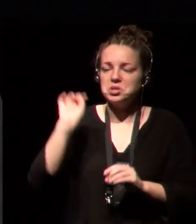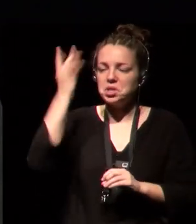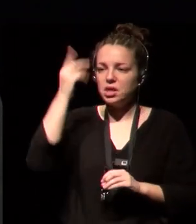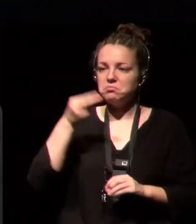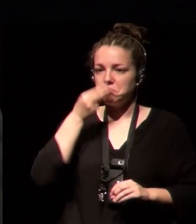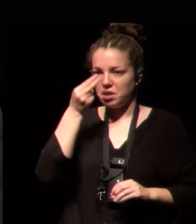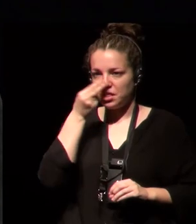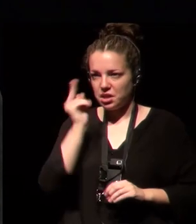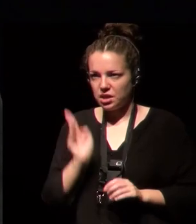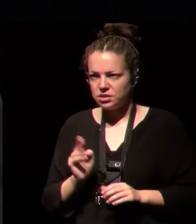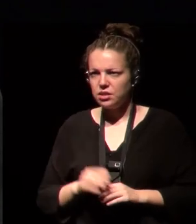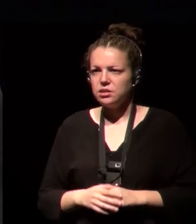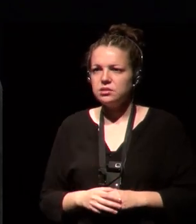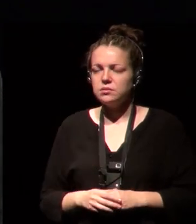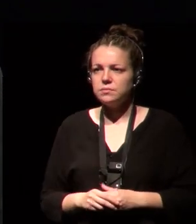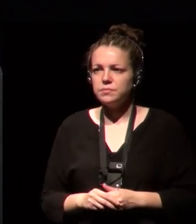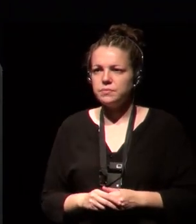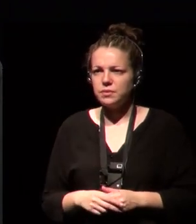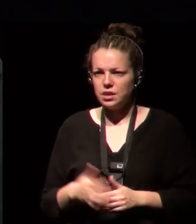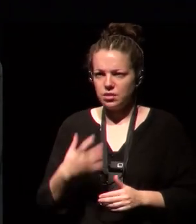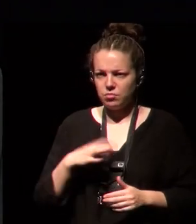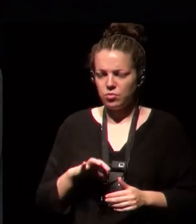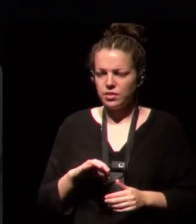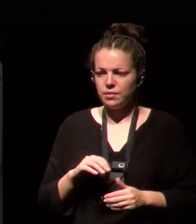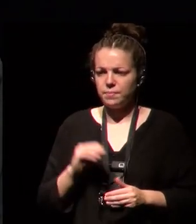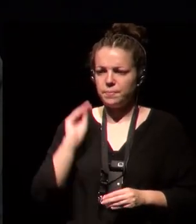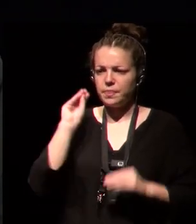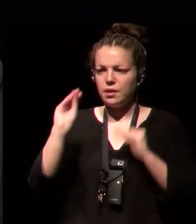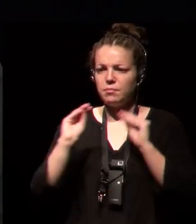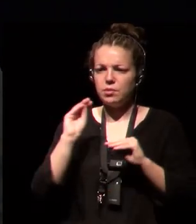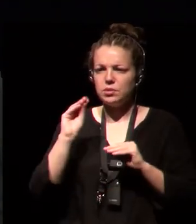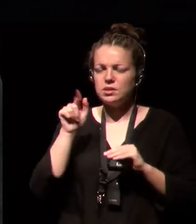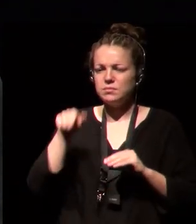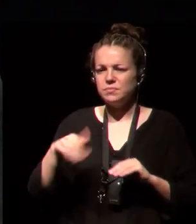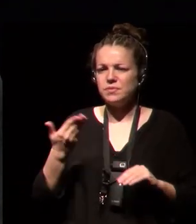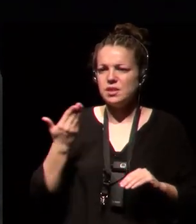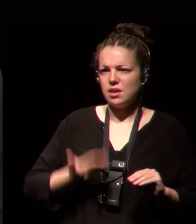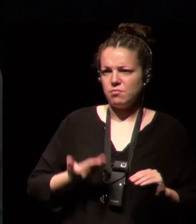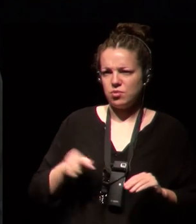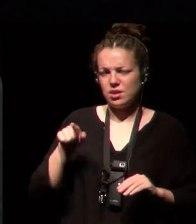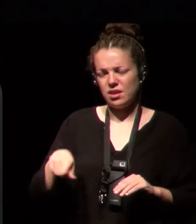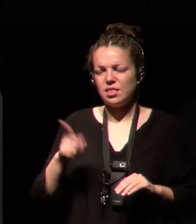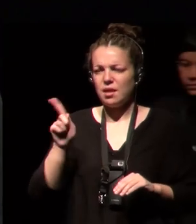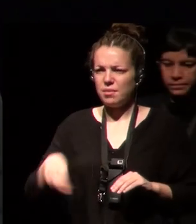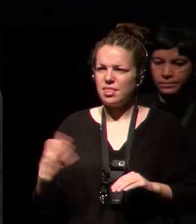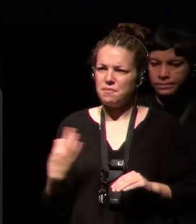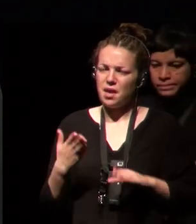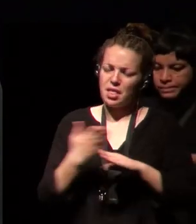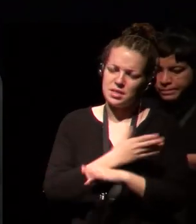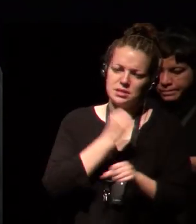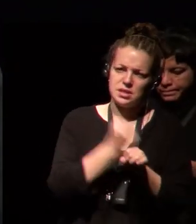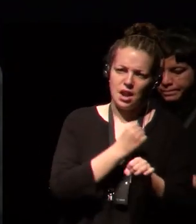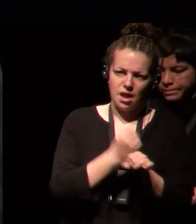que se aborden estas cuestiones es fundamental y requiere mucho trabajo. Lo que es importante a la hora de diseñar